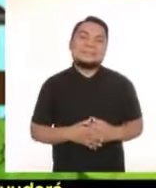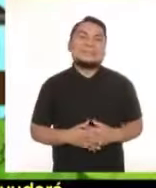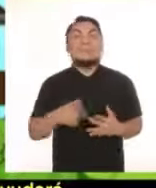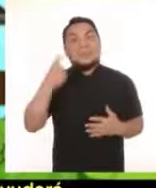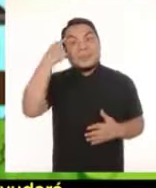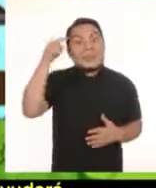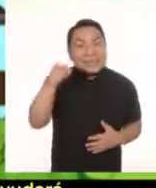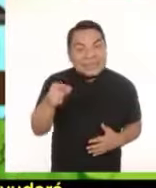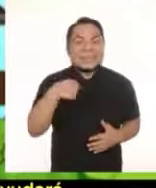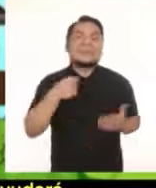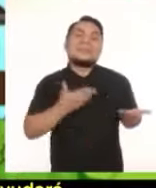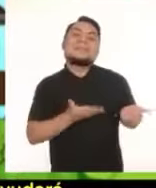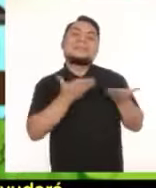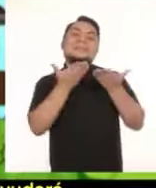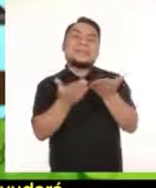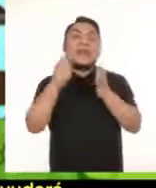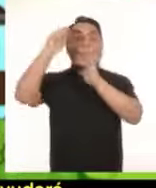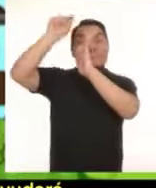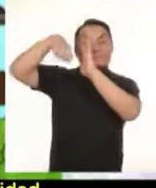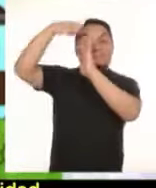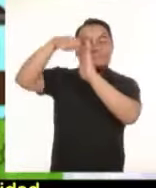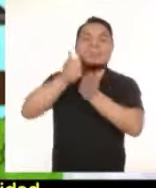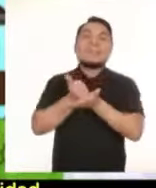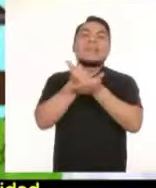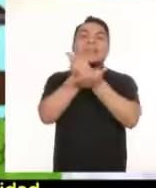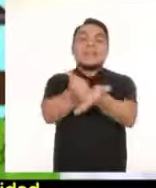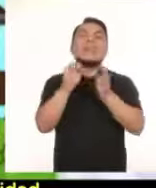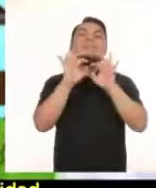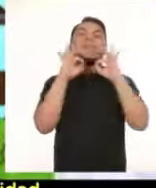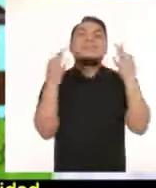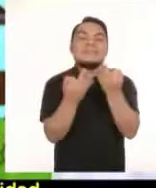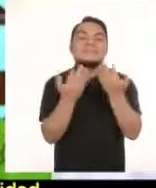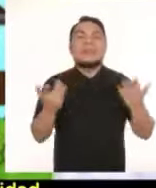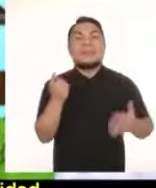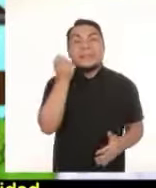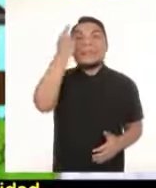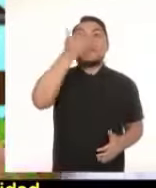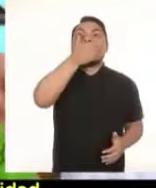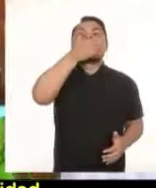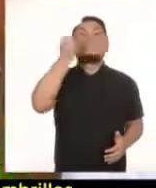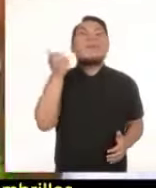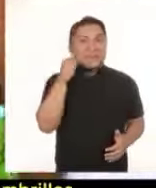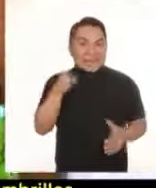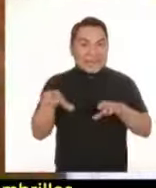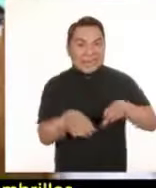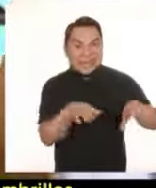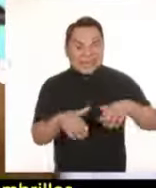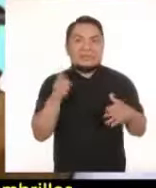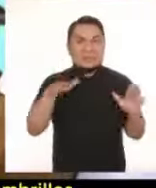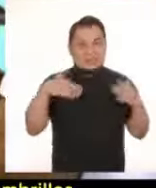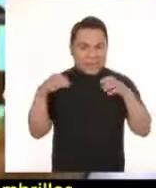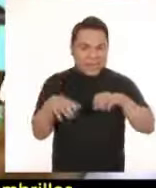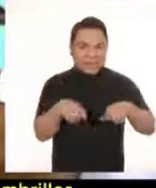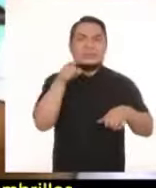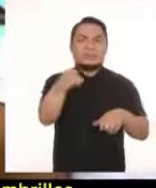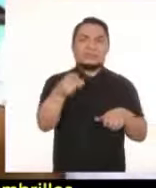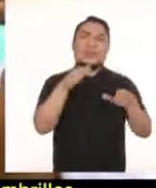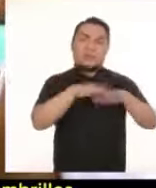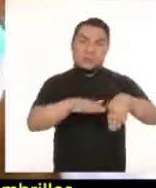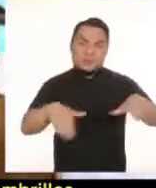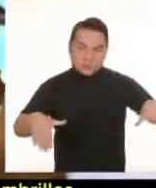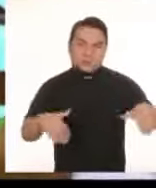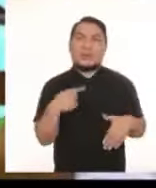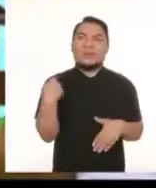ello, les he traído un video que les ayudará a las familias a entender mejor la actividad y lo puedan hacer con sus guambrillas